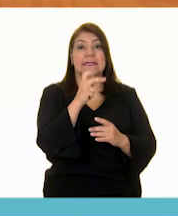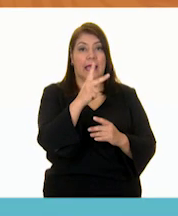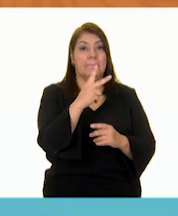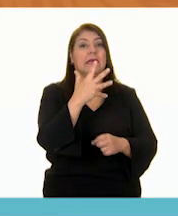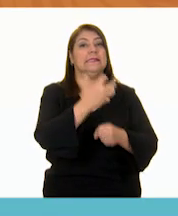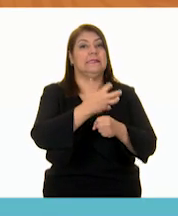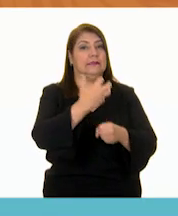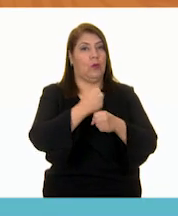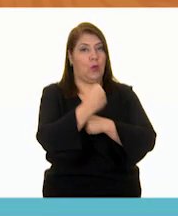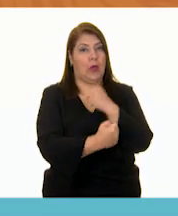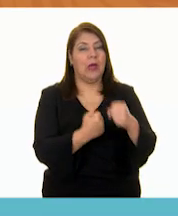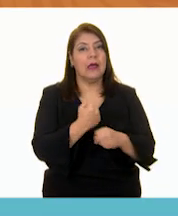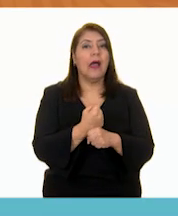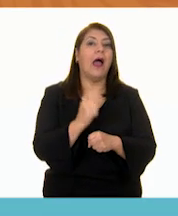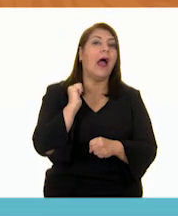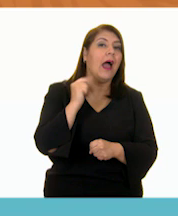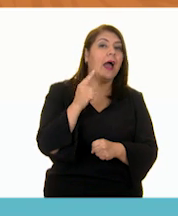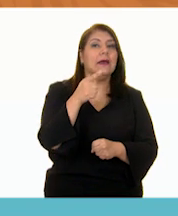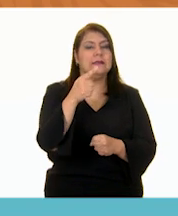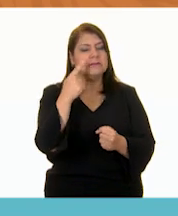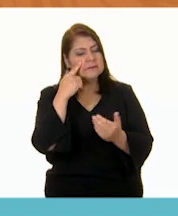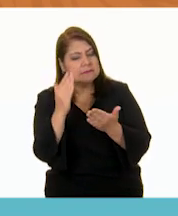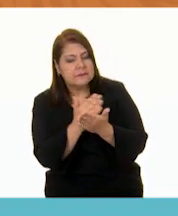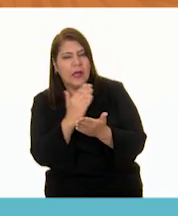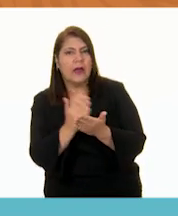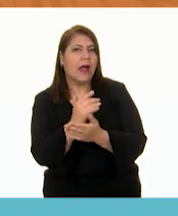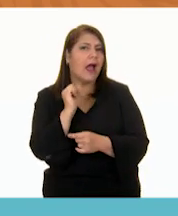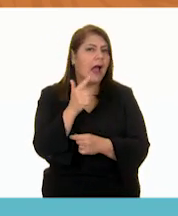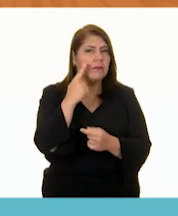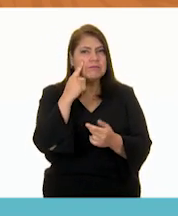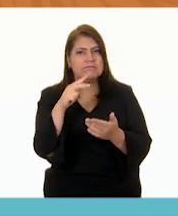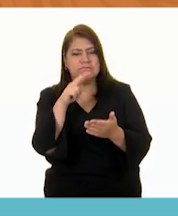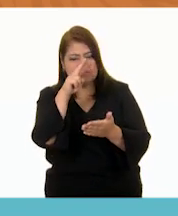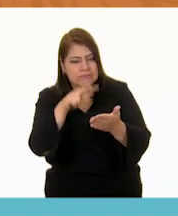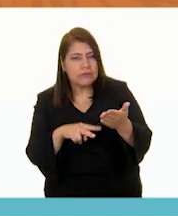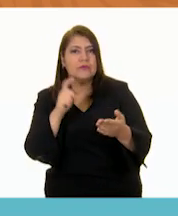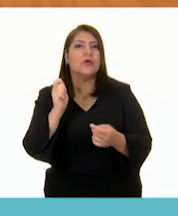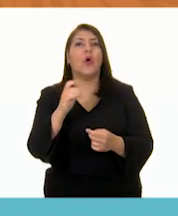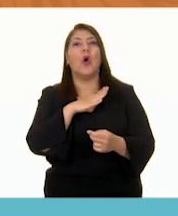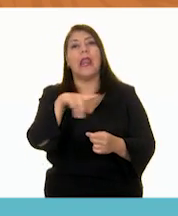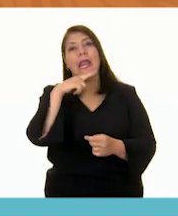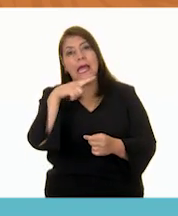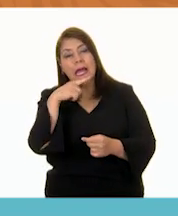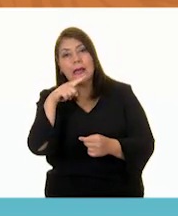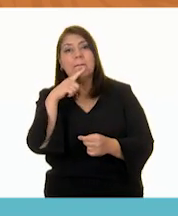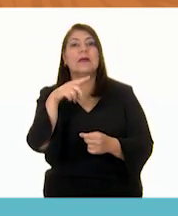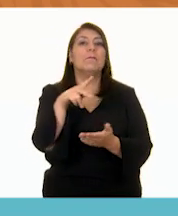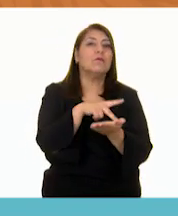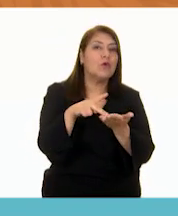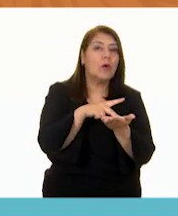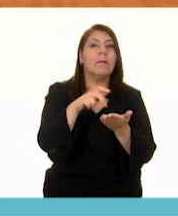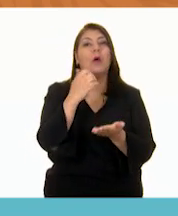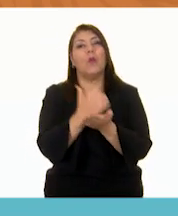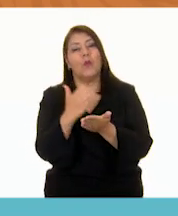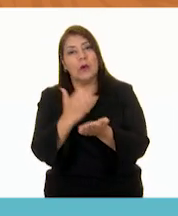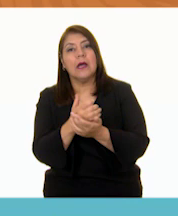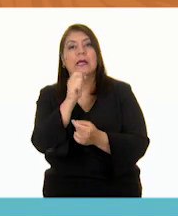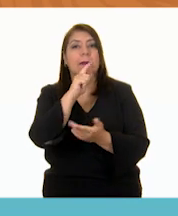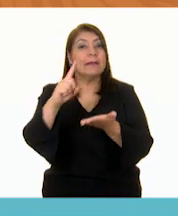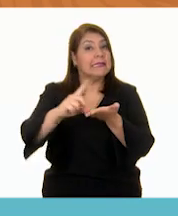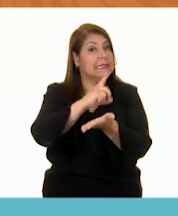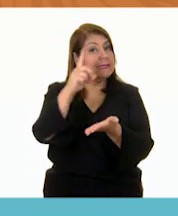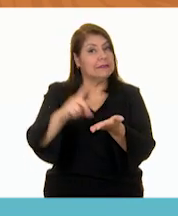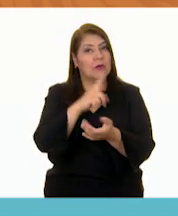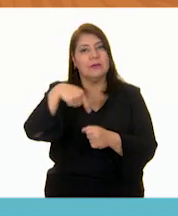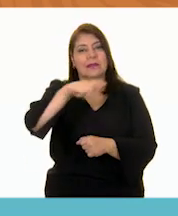grado, por si requieren hacer alguna consulta. Cuaderno, lápiz o pluma para tomar nota y diccionario. Ya saben que el